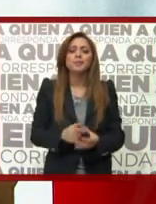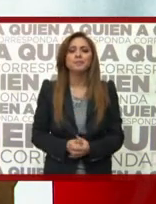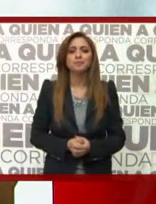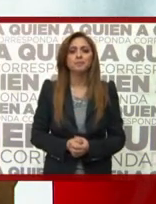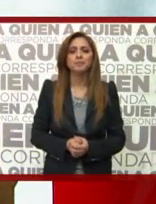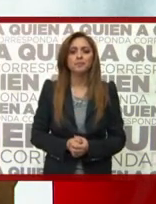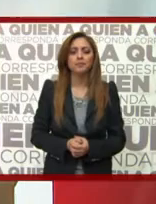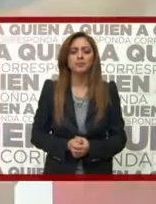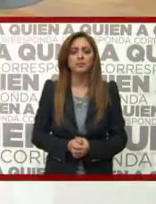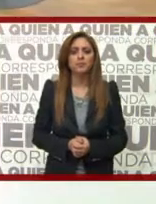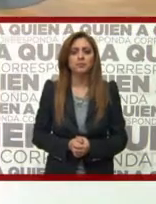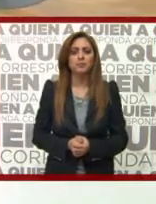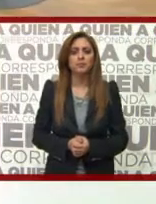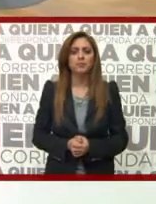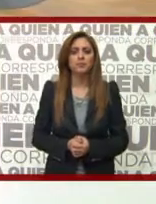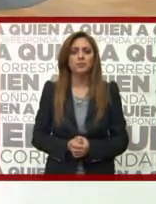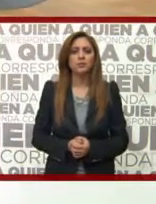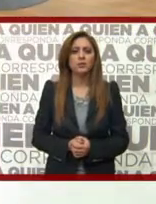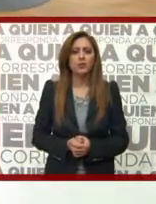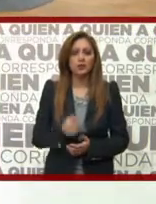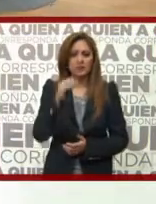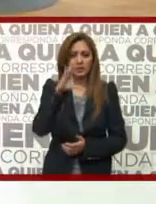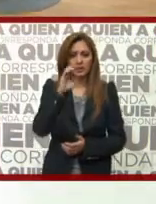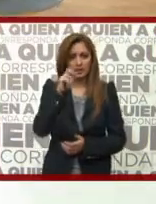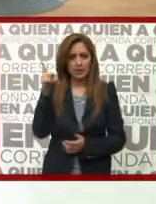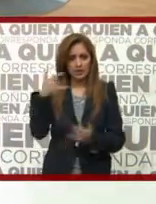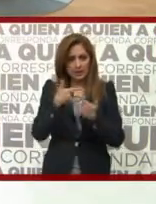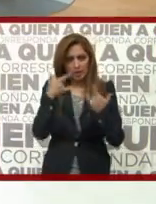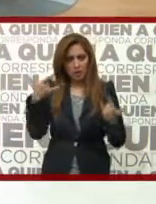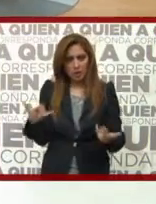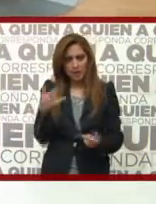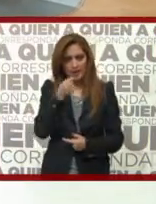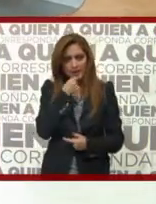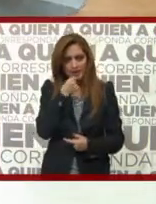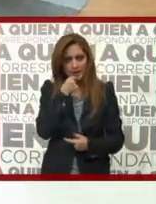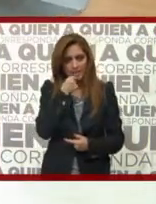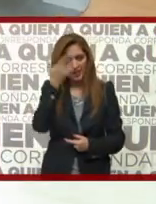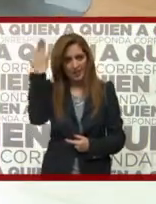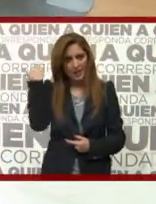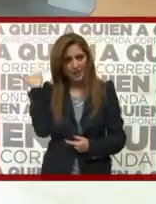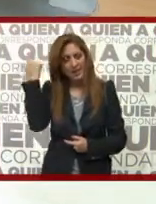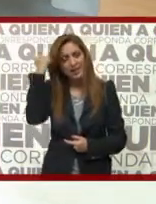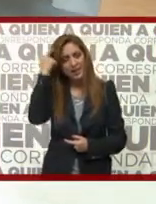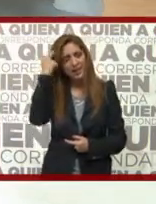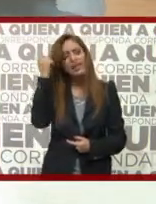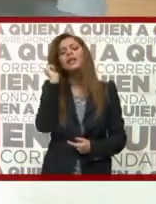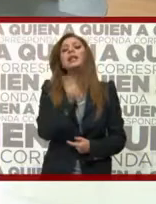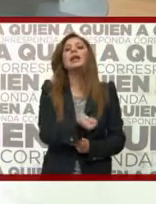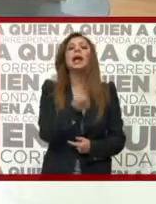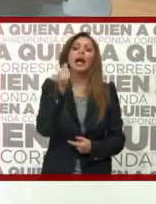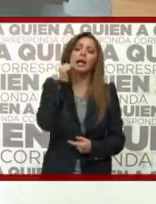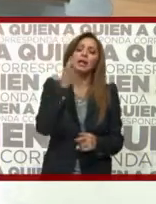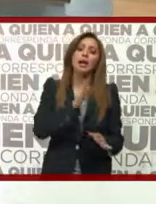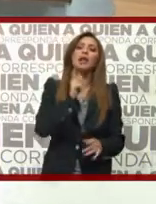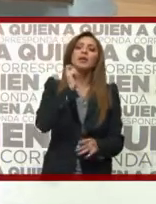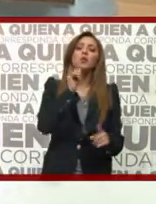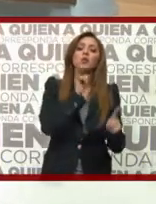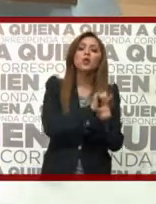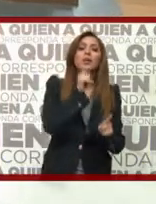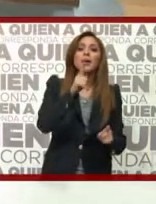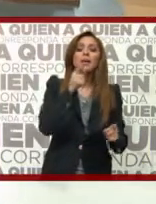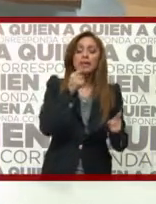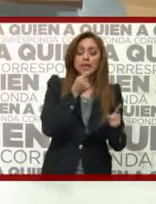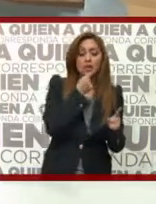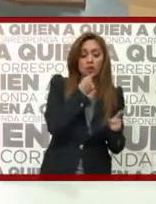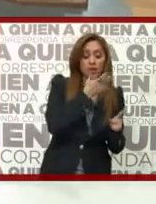tenemos, está César, está en Facebook la historia del niño de ayer, ¿verdad? Es un caso calificado como bullying, donde una criatura de 10 años es agredida por